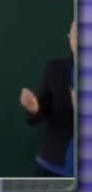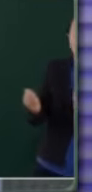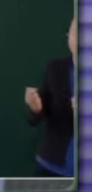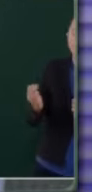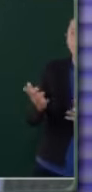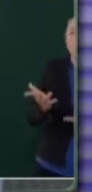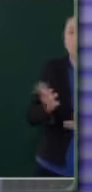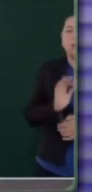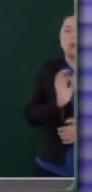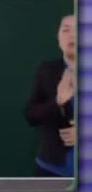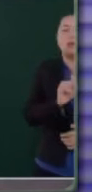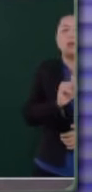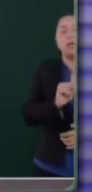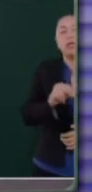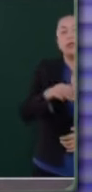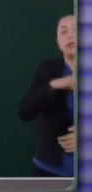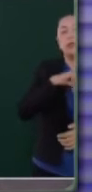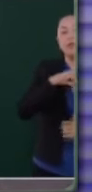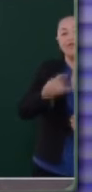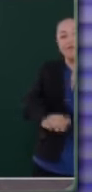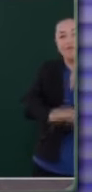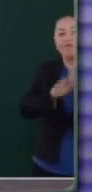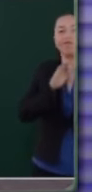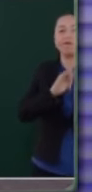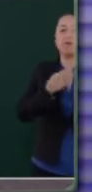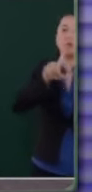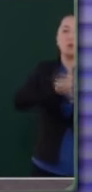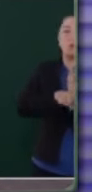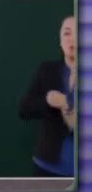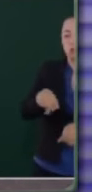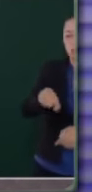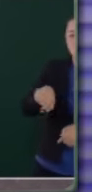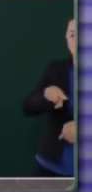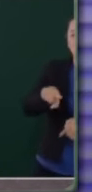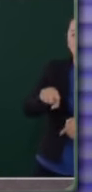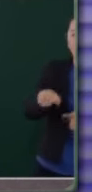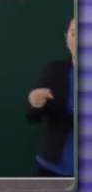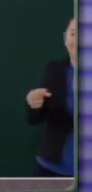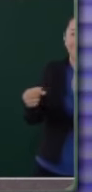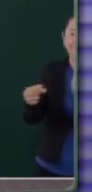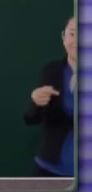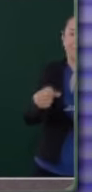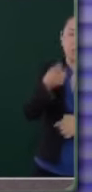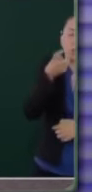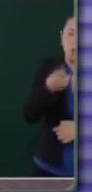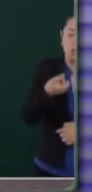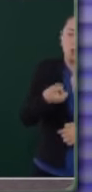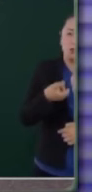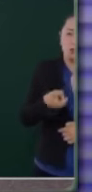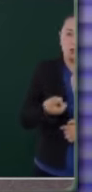hay una confrontación interna, y eso los lleva